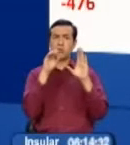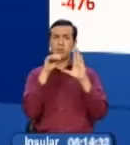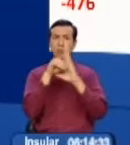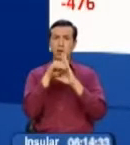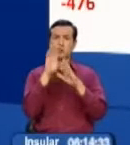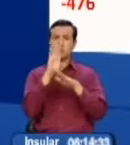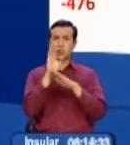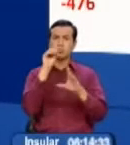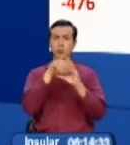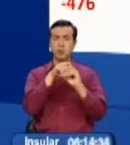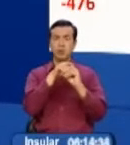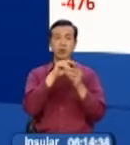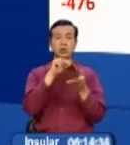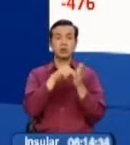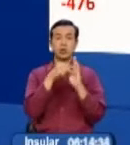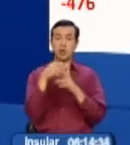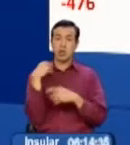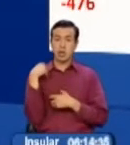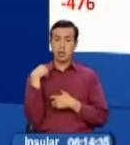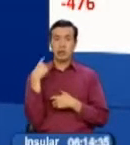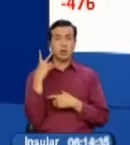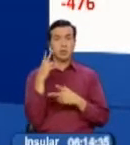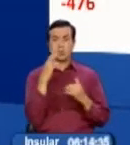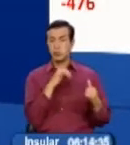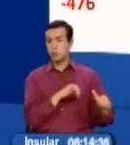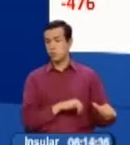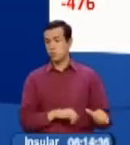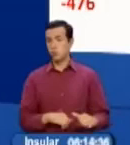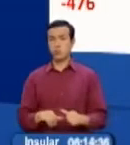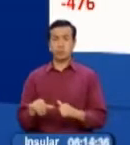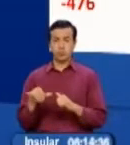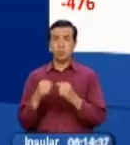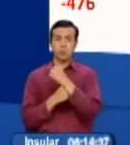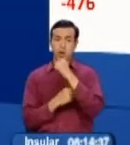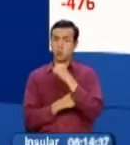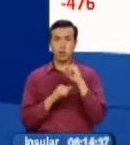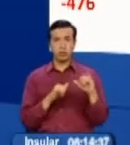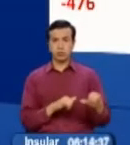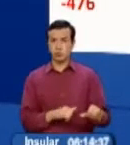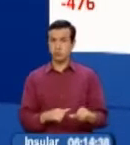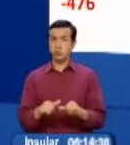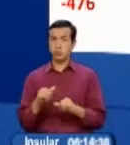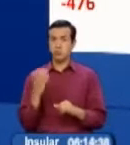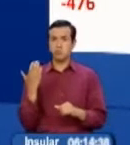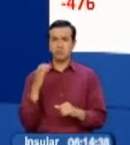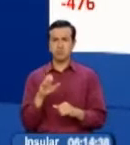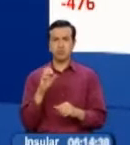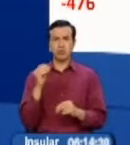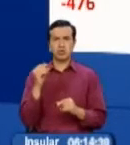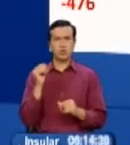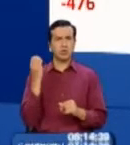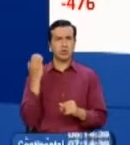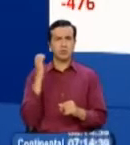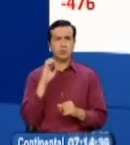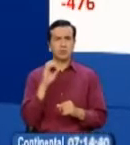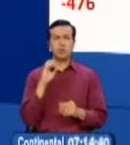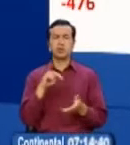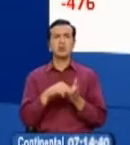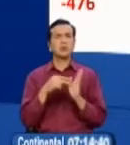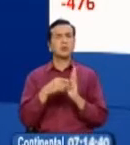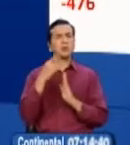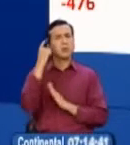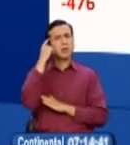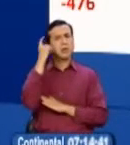Central, lo cual garantiza estabilidad del sistema financiero. Es decir, es una cantidad impresionante. Imagínate